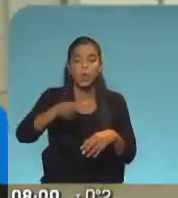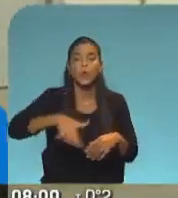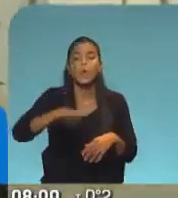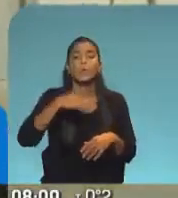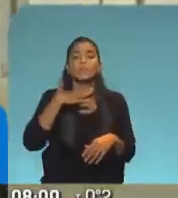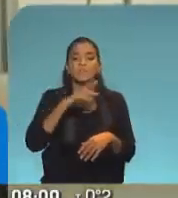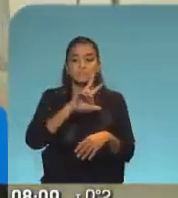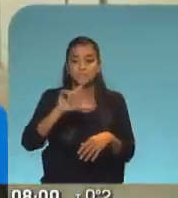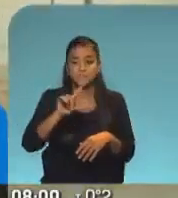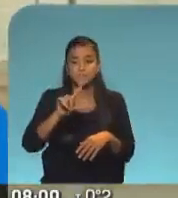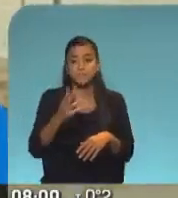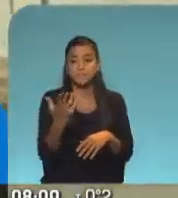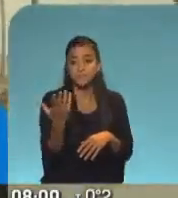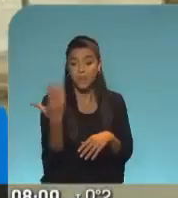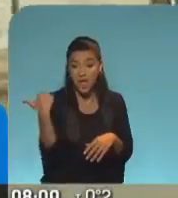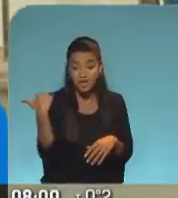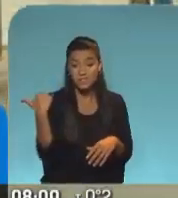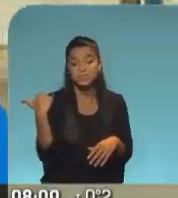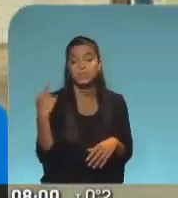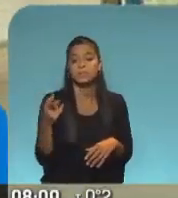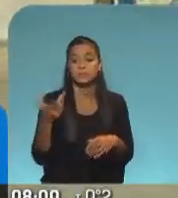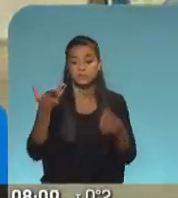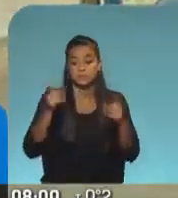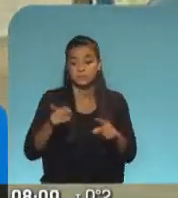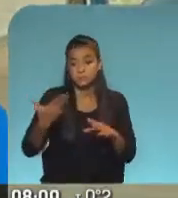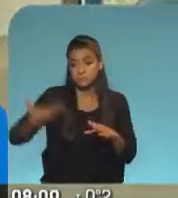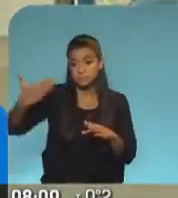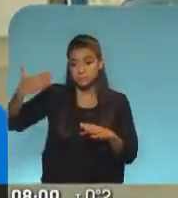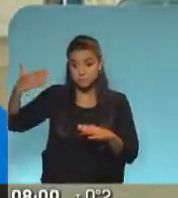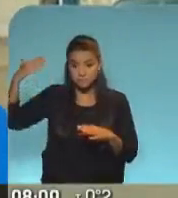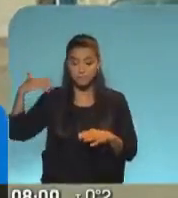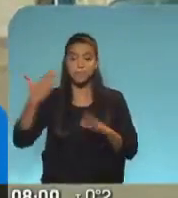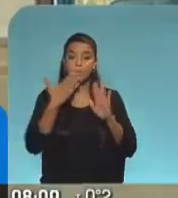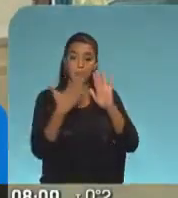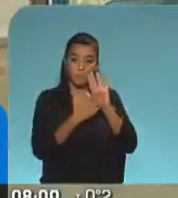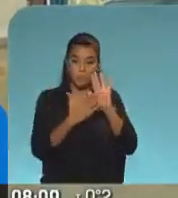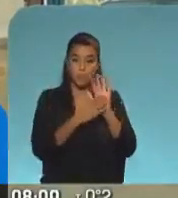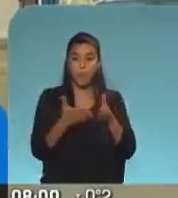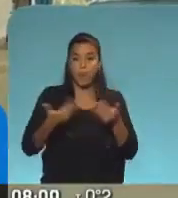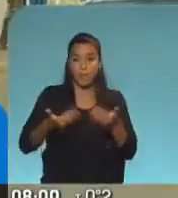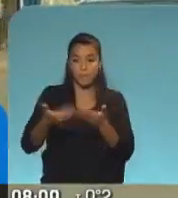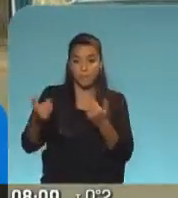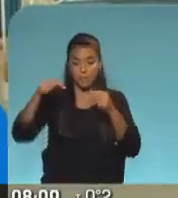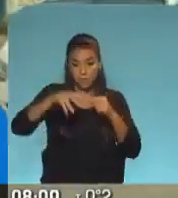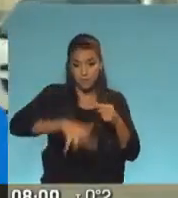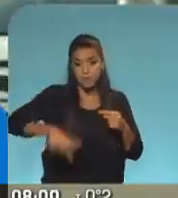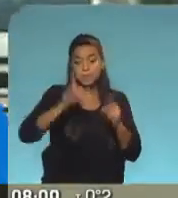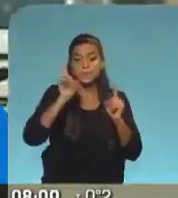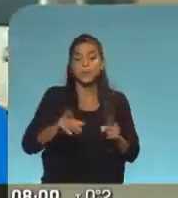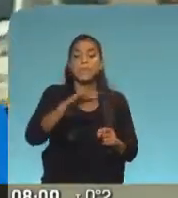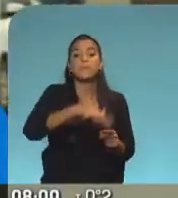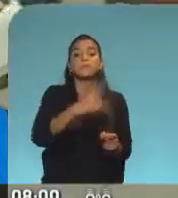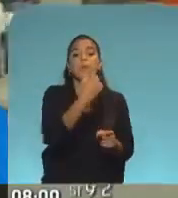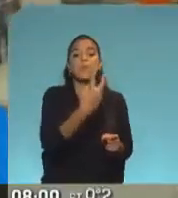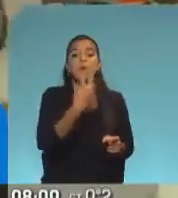recordad dónde la jornada de ayer y en los días sucesivos para atrás se dieron los testeos rápidos no solamente aquí sino en la villa 1-11-14